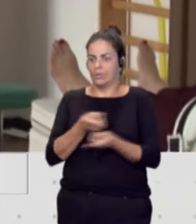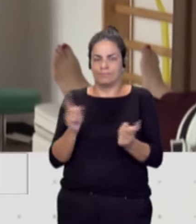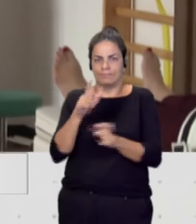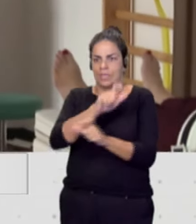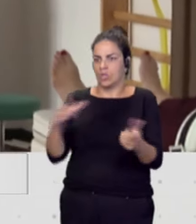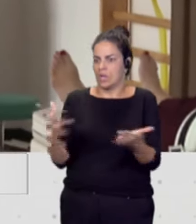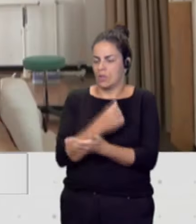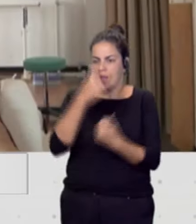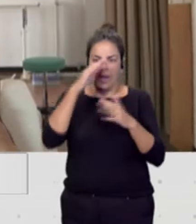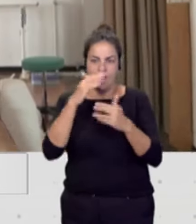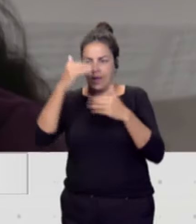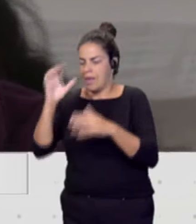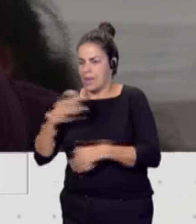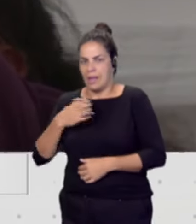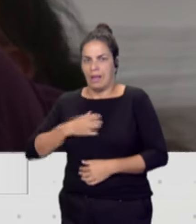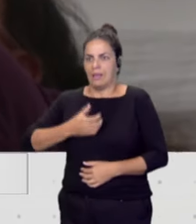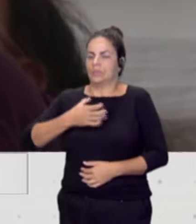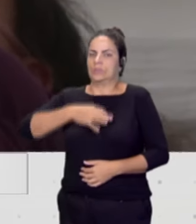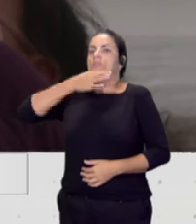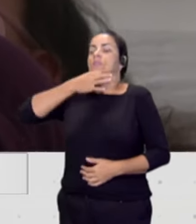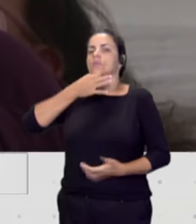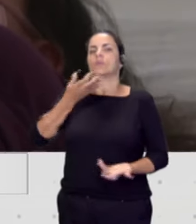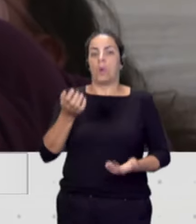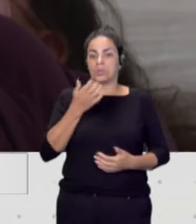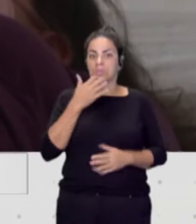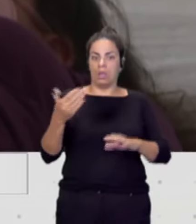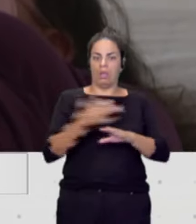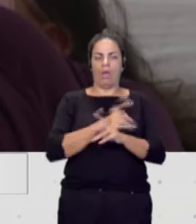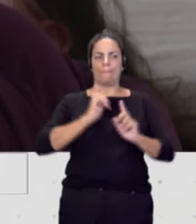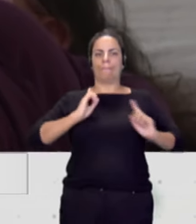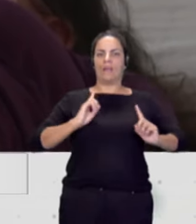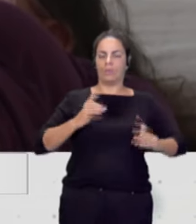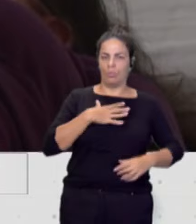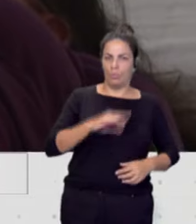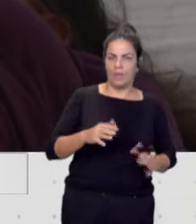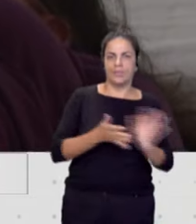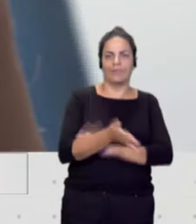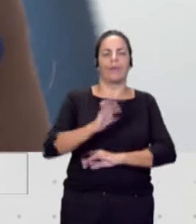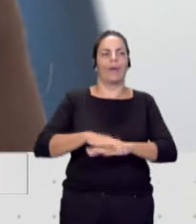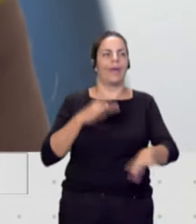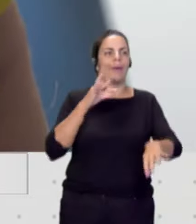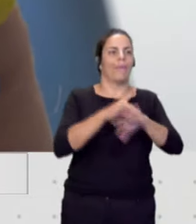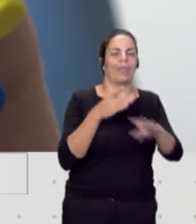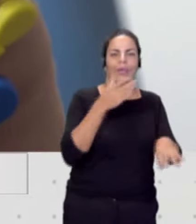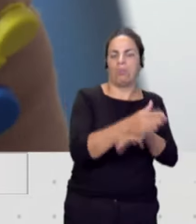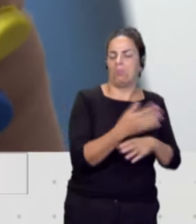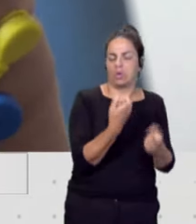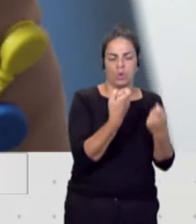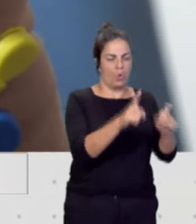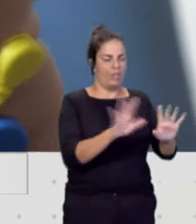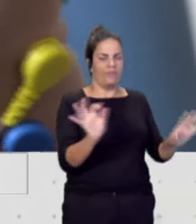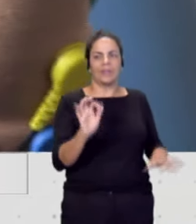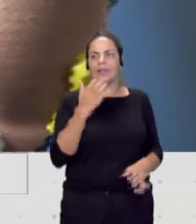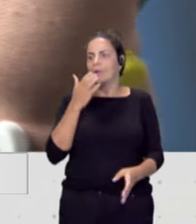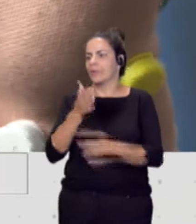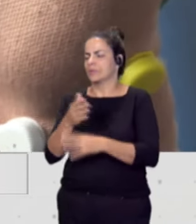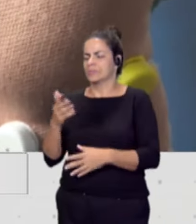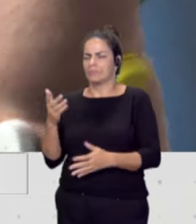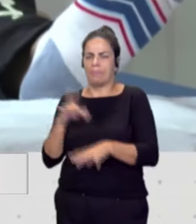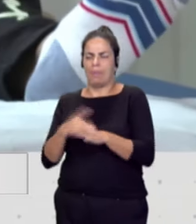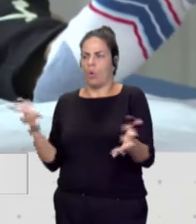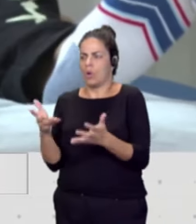mundo que lo necesita, pues todo lo que podamos hacer para prevenir, para no tener que ir a un médico o no tener que ir de urgencias o lo que sea.